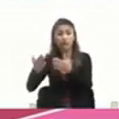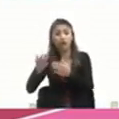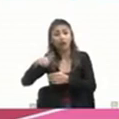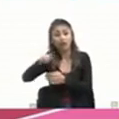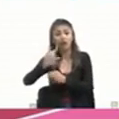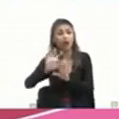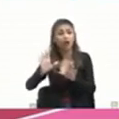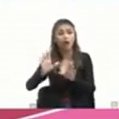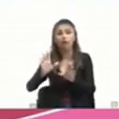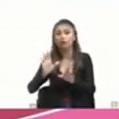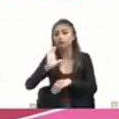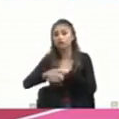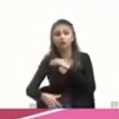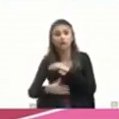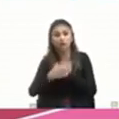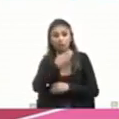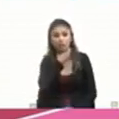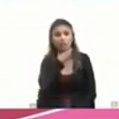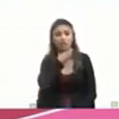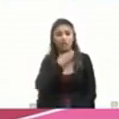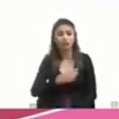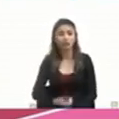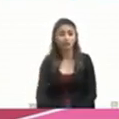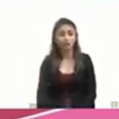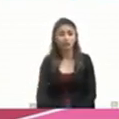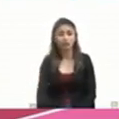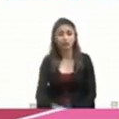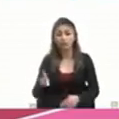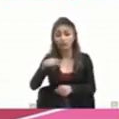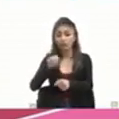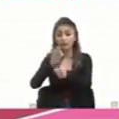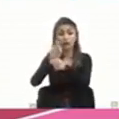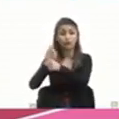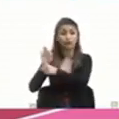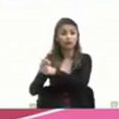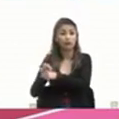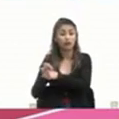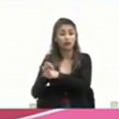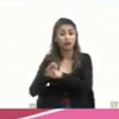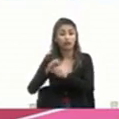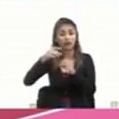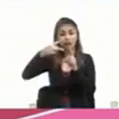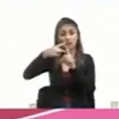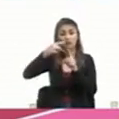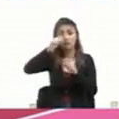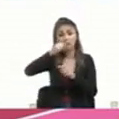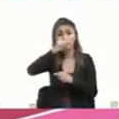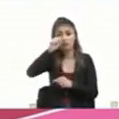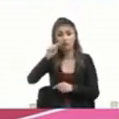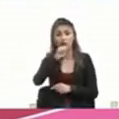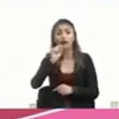están agotados. Los elementos de protección civil en todos los municipios están